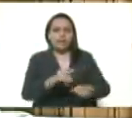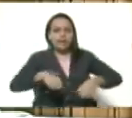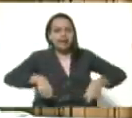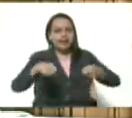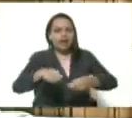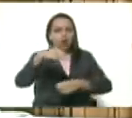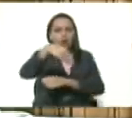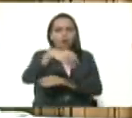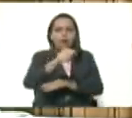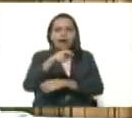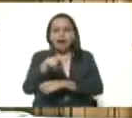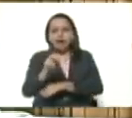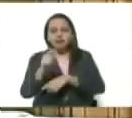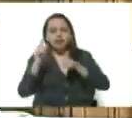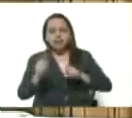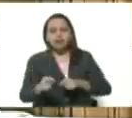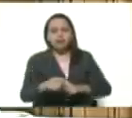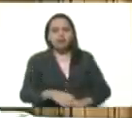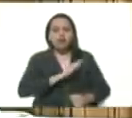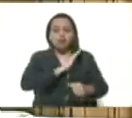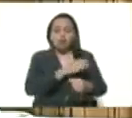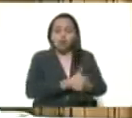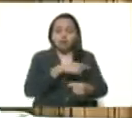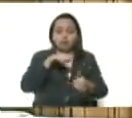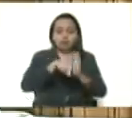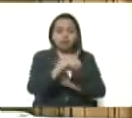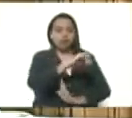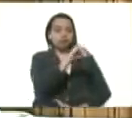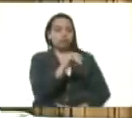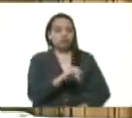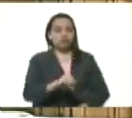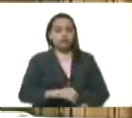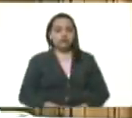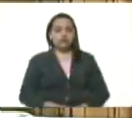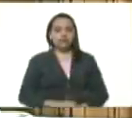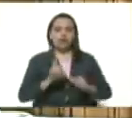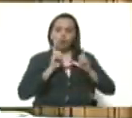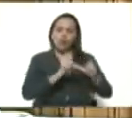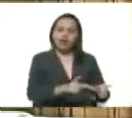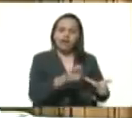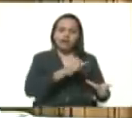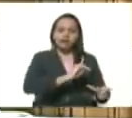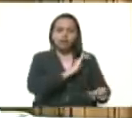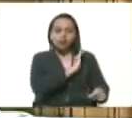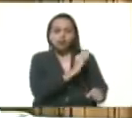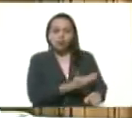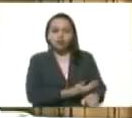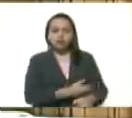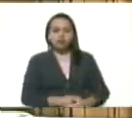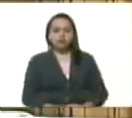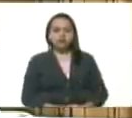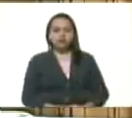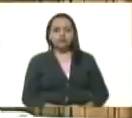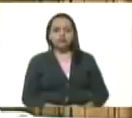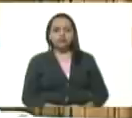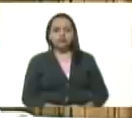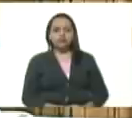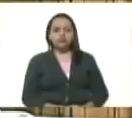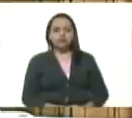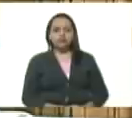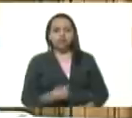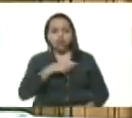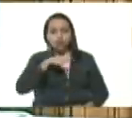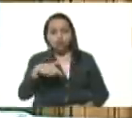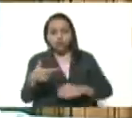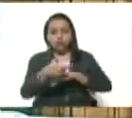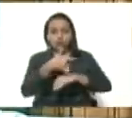Mara, fuerte el Zulia. La cuarentena ha sido radical. Nuestro gobernador